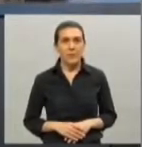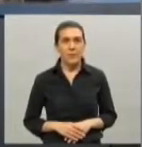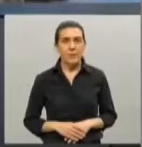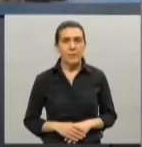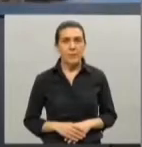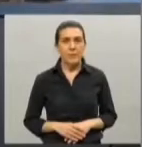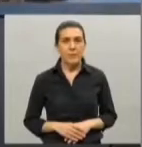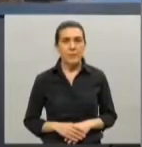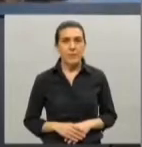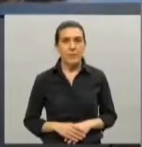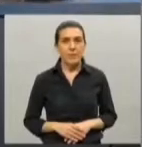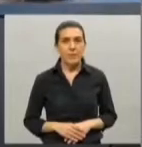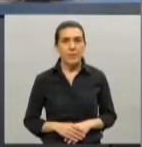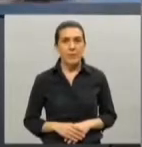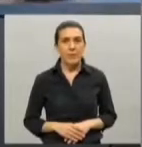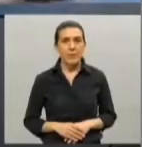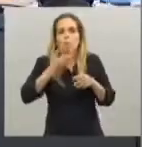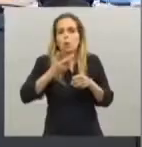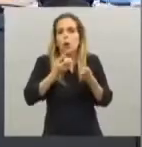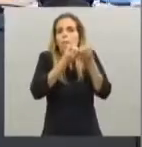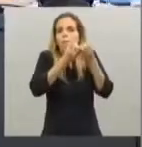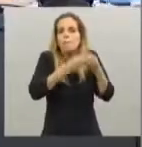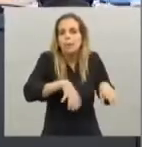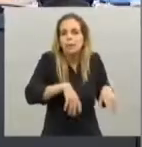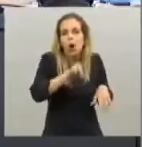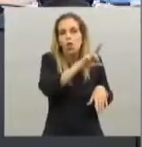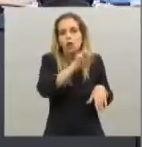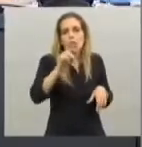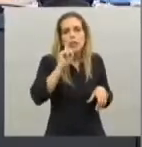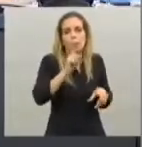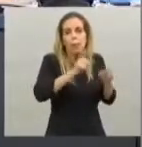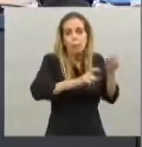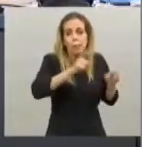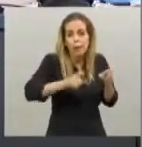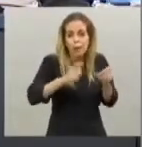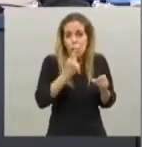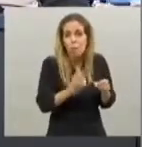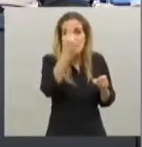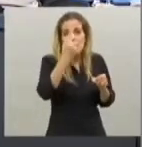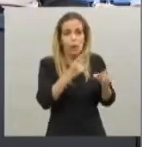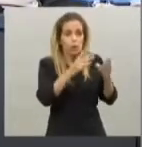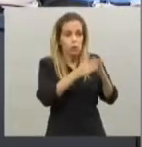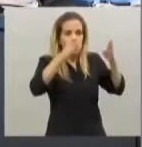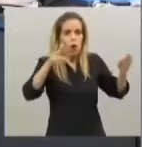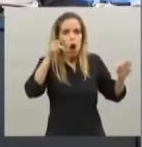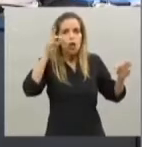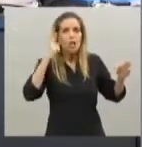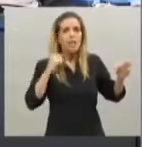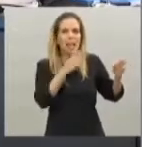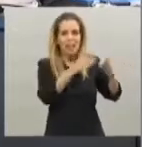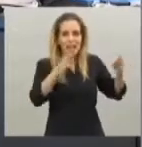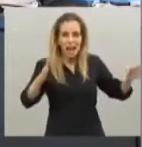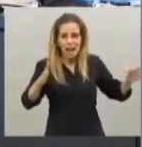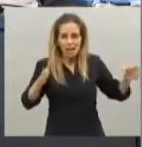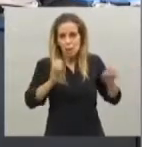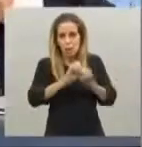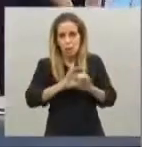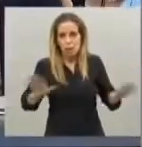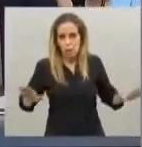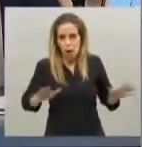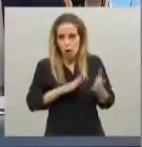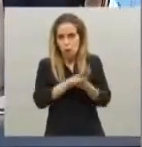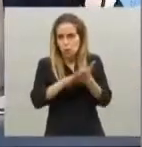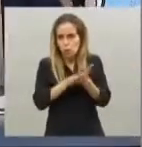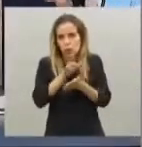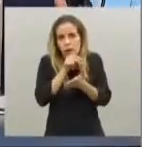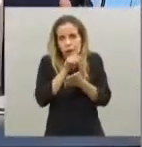decisión única y aferrarse a esa, sino que va a haber que ir jugando con la complejidad de estos elementos, que a su vez, a medida que